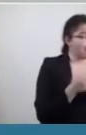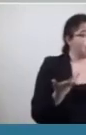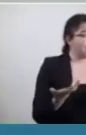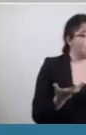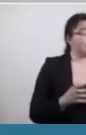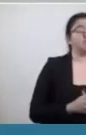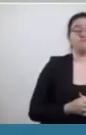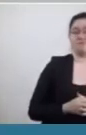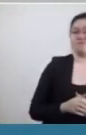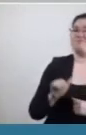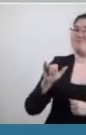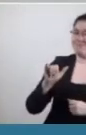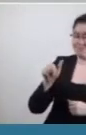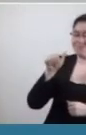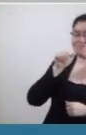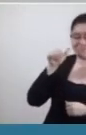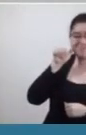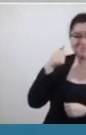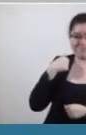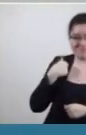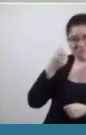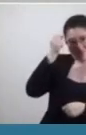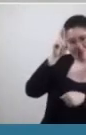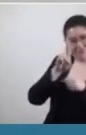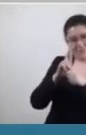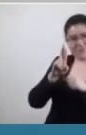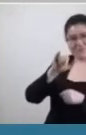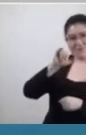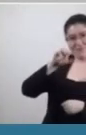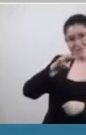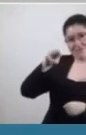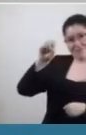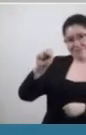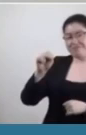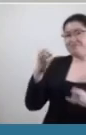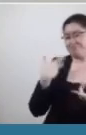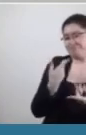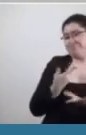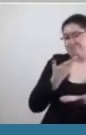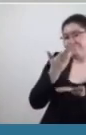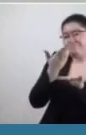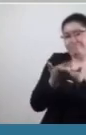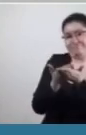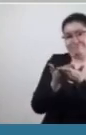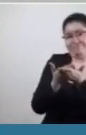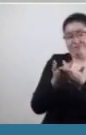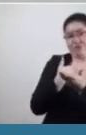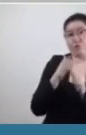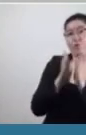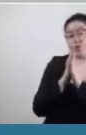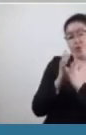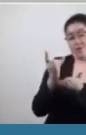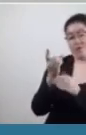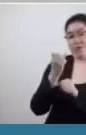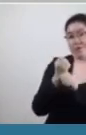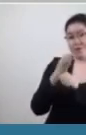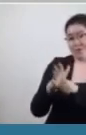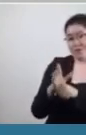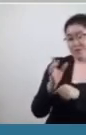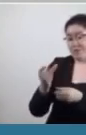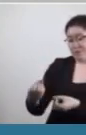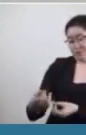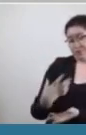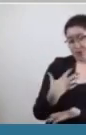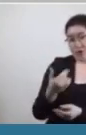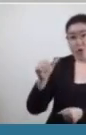Justo ayer tuve la oportunidad de ver al director del Instituto Mexicano del Seguro Social. Le pedí que me enviara la información, me la voy a